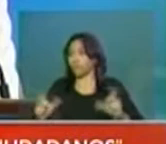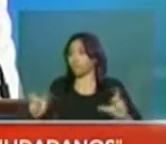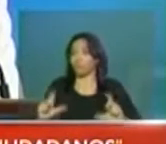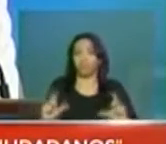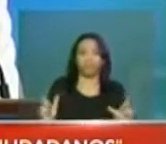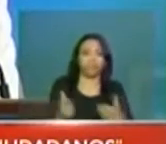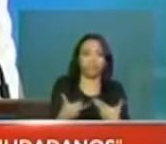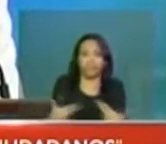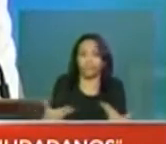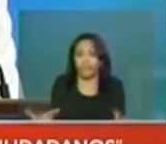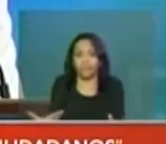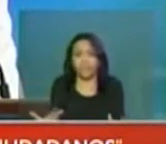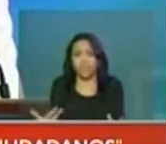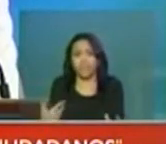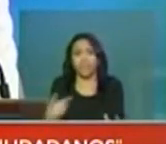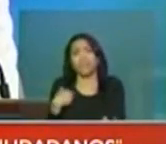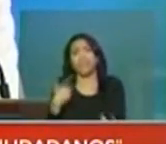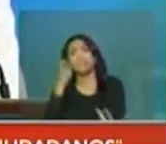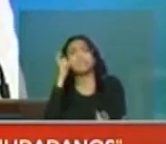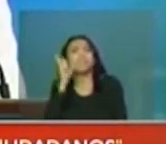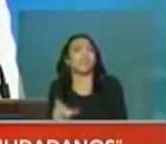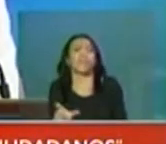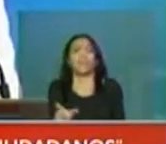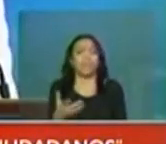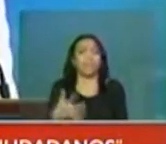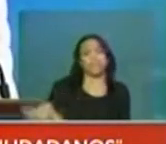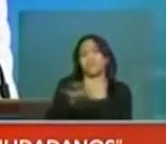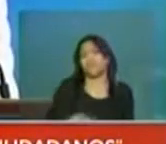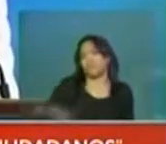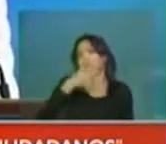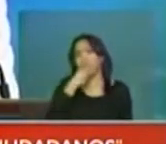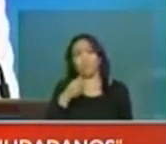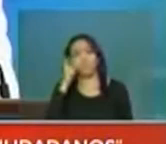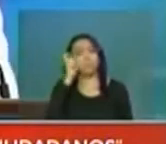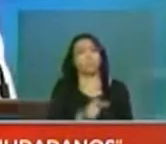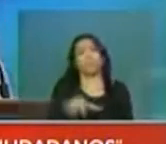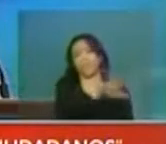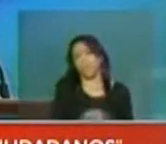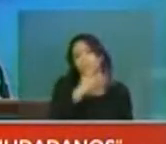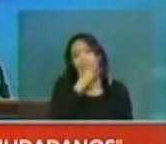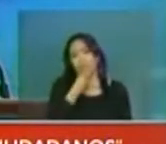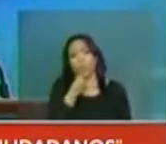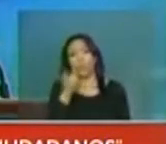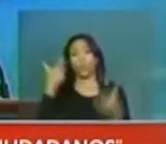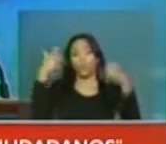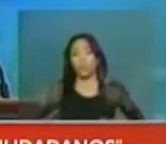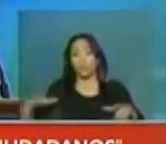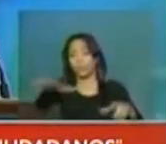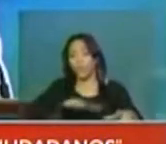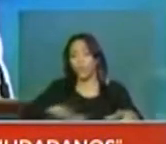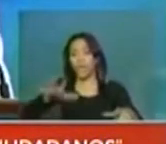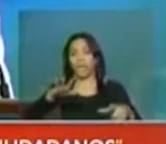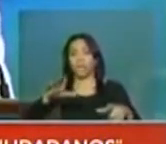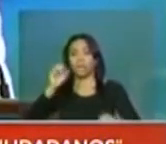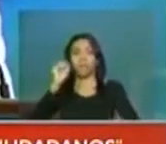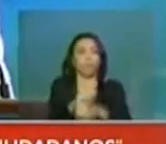que deja a la población en estado de permanente sobresalto. No les importan los brasileros, no les importan las brasileras,